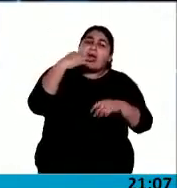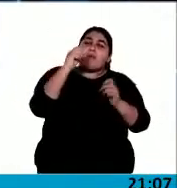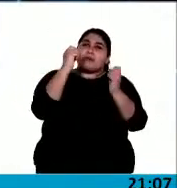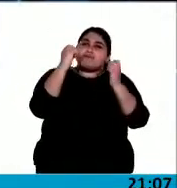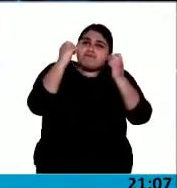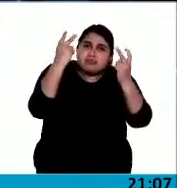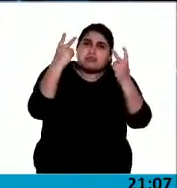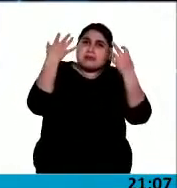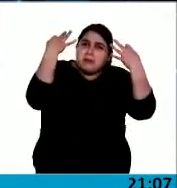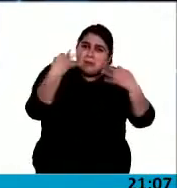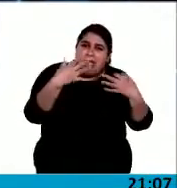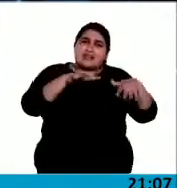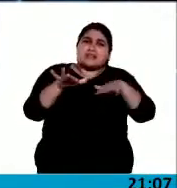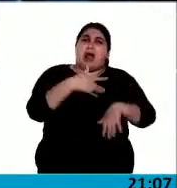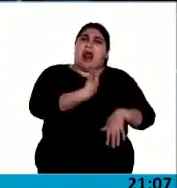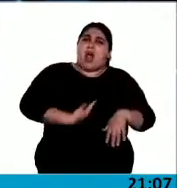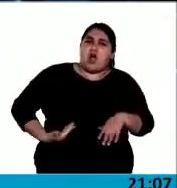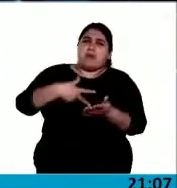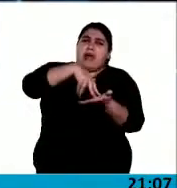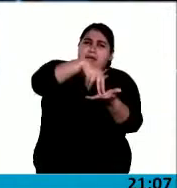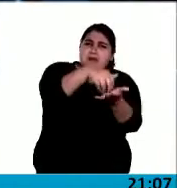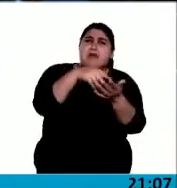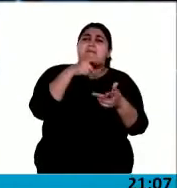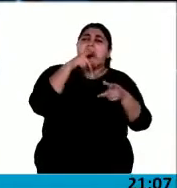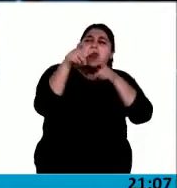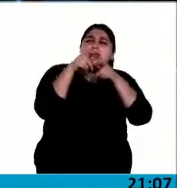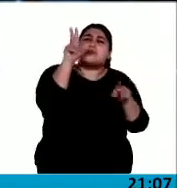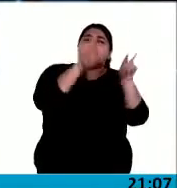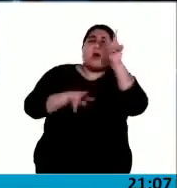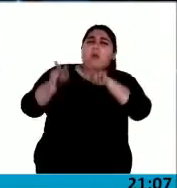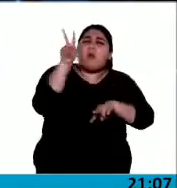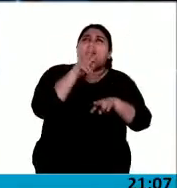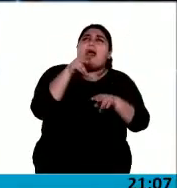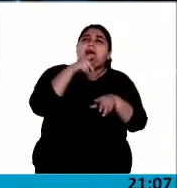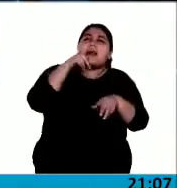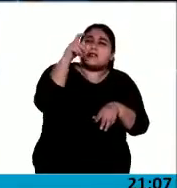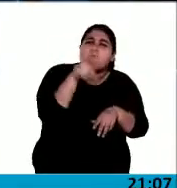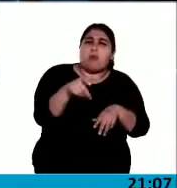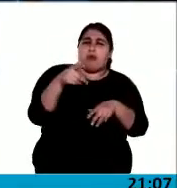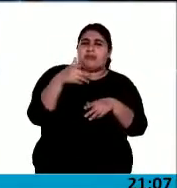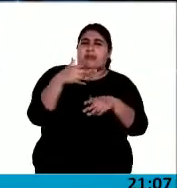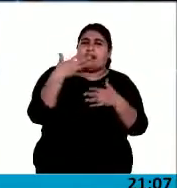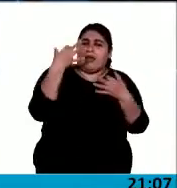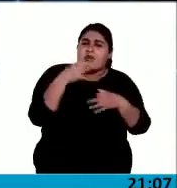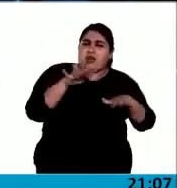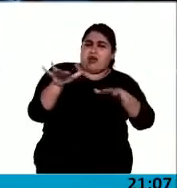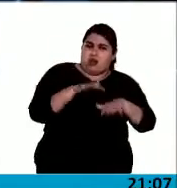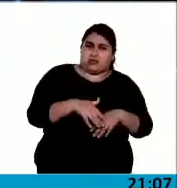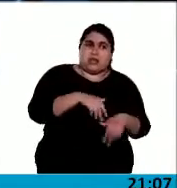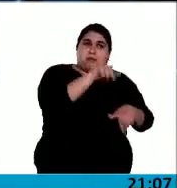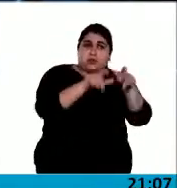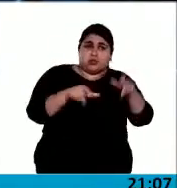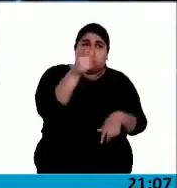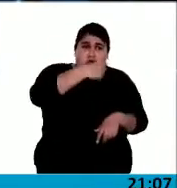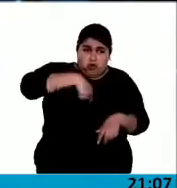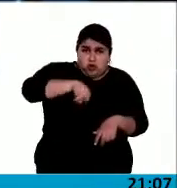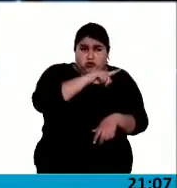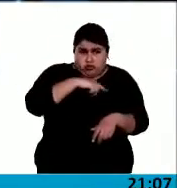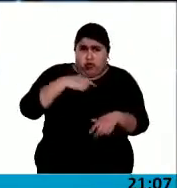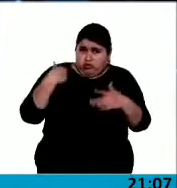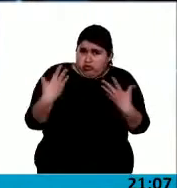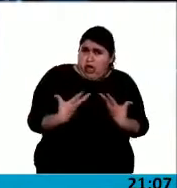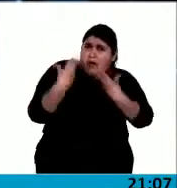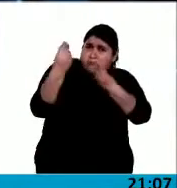gobernar, para que este gobierno dé respuesta a los problemas de los vecinos de la provincia de Buenos Aires, nosotros estamos dispuestos a hacer esa